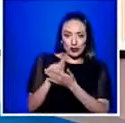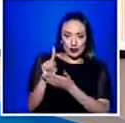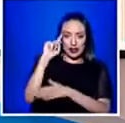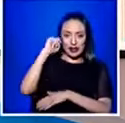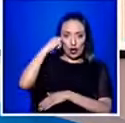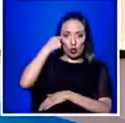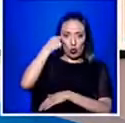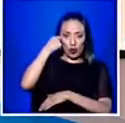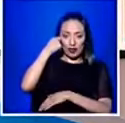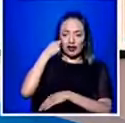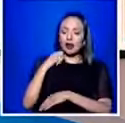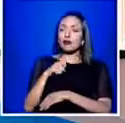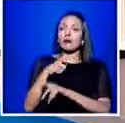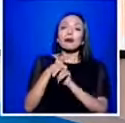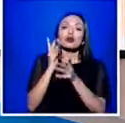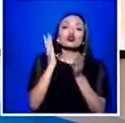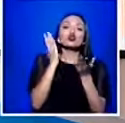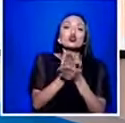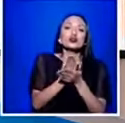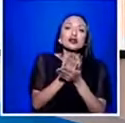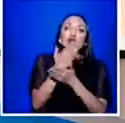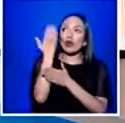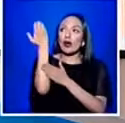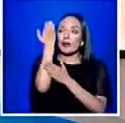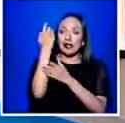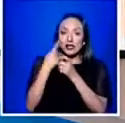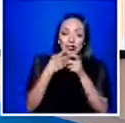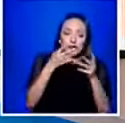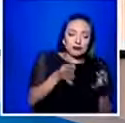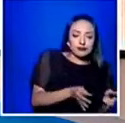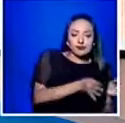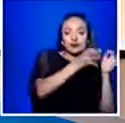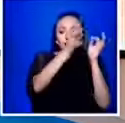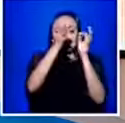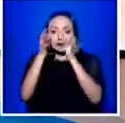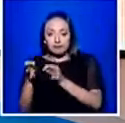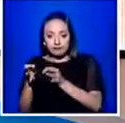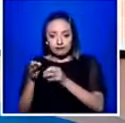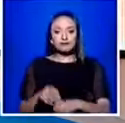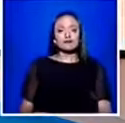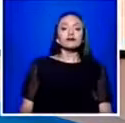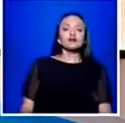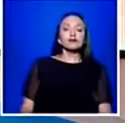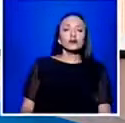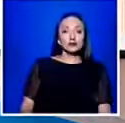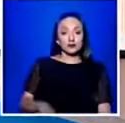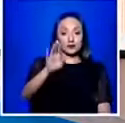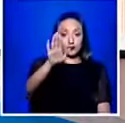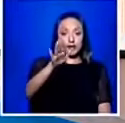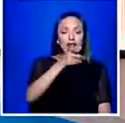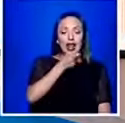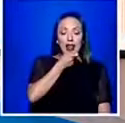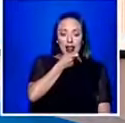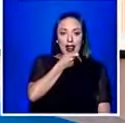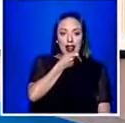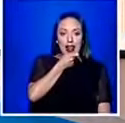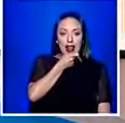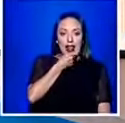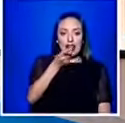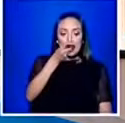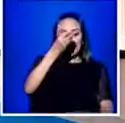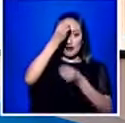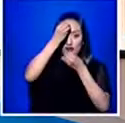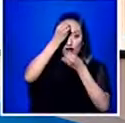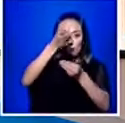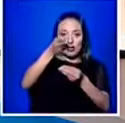pasada, el 26 de septiembre, pero por la emergencia en la ciudad se la postergó. Carlos Luis Carrillo está en este sector para informarnos